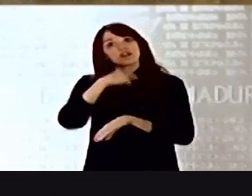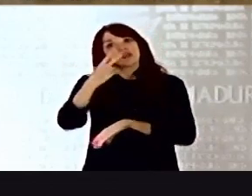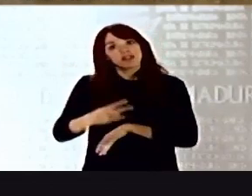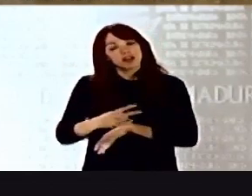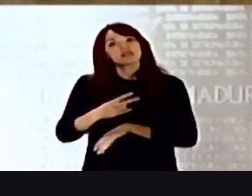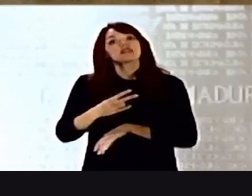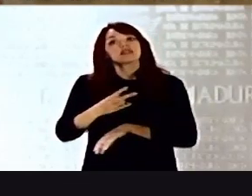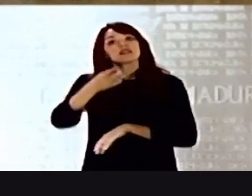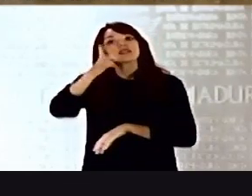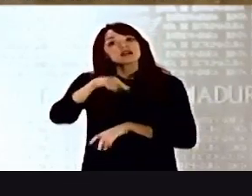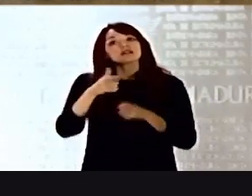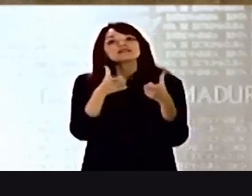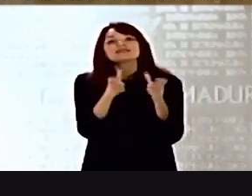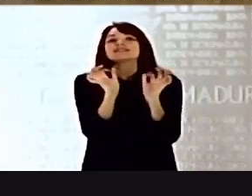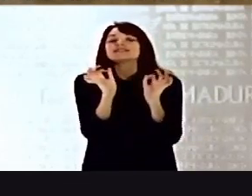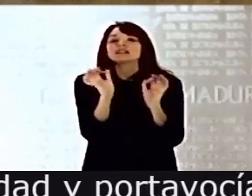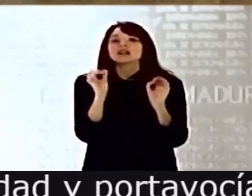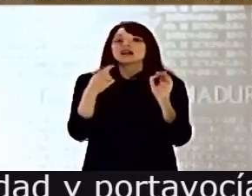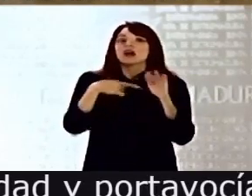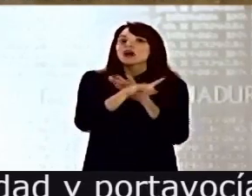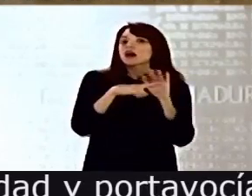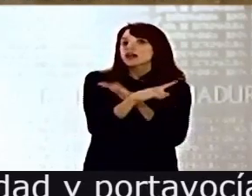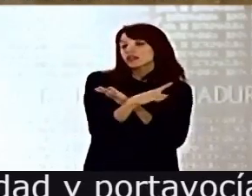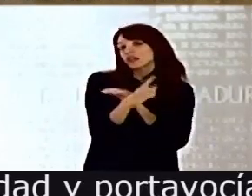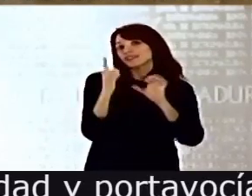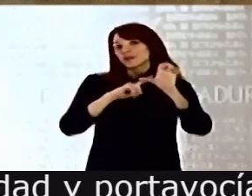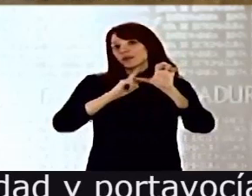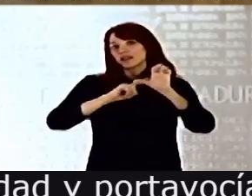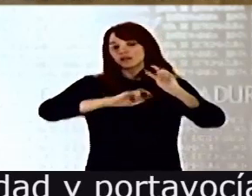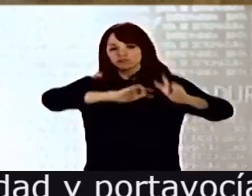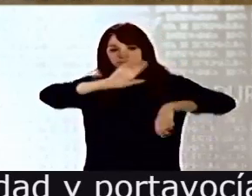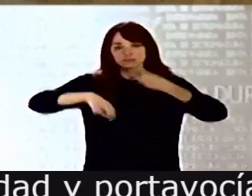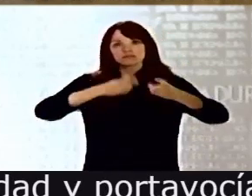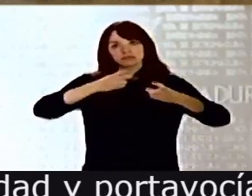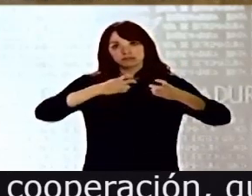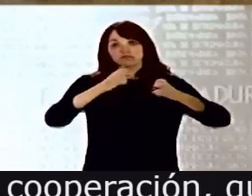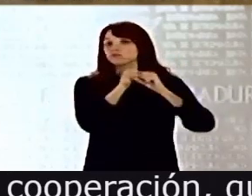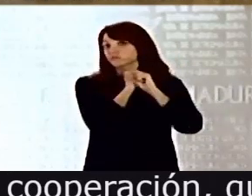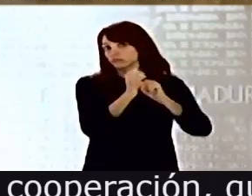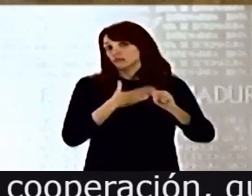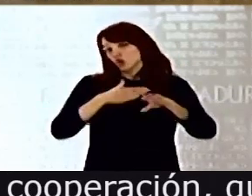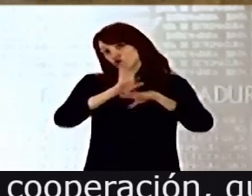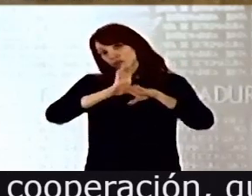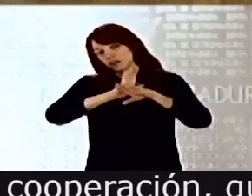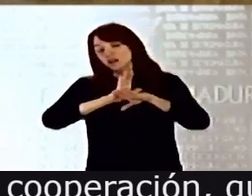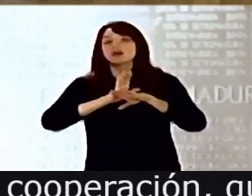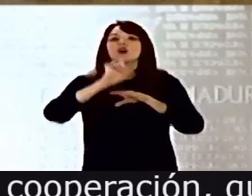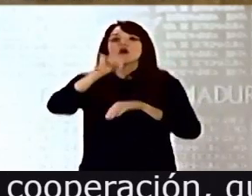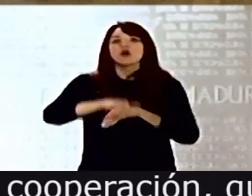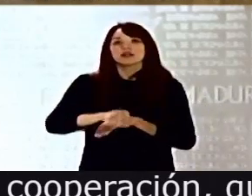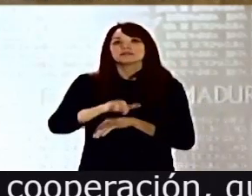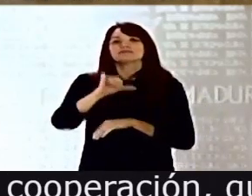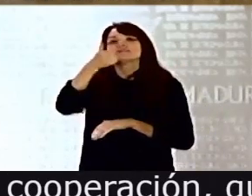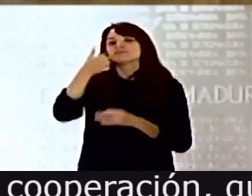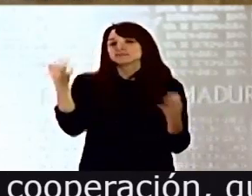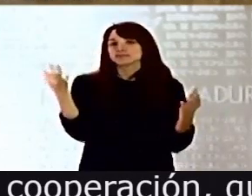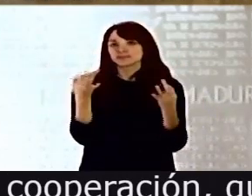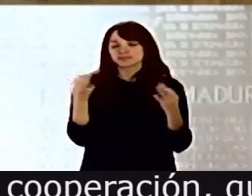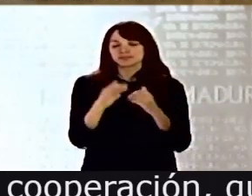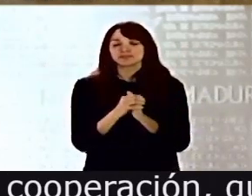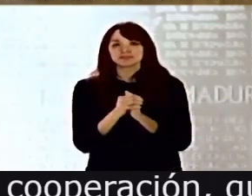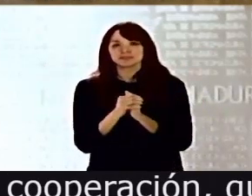concretamente desde la Agencia Extremeña de Cooperación, que depende de esta consejería, aprobamos hoy y damos hoy por